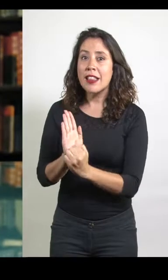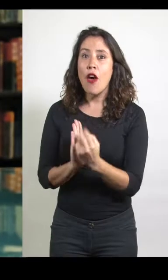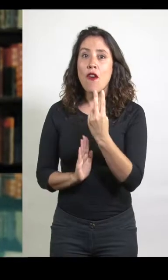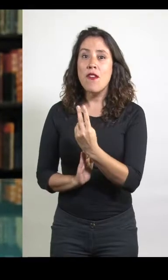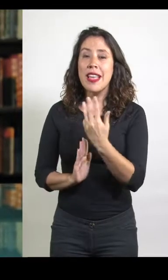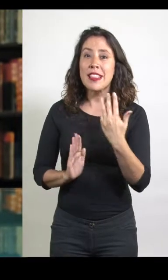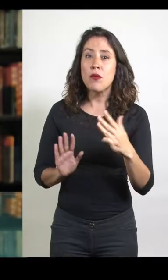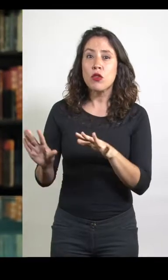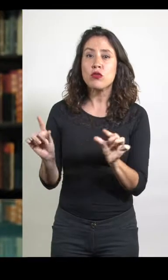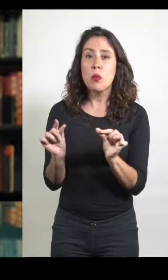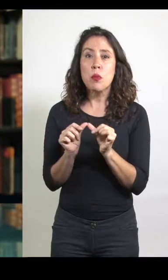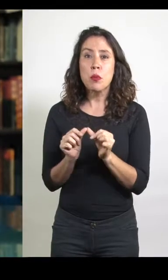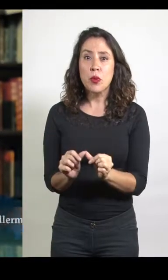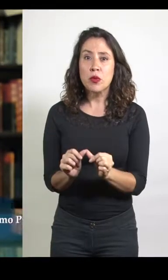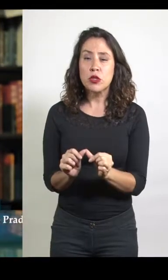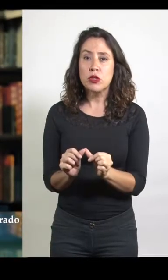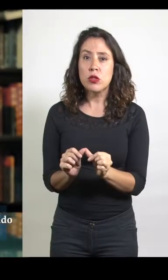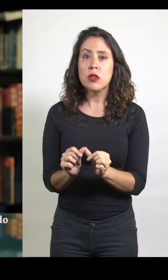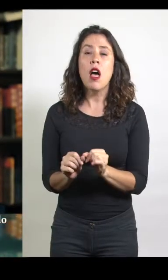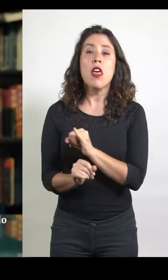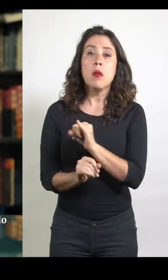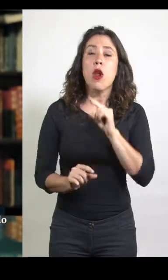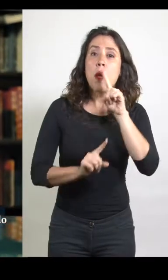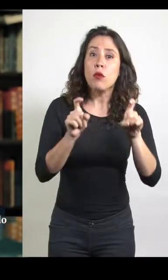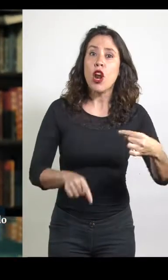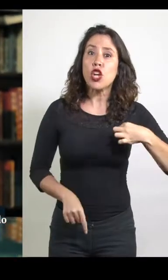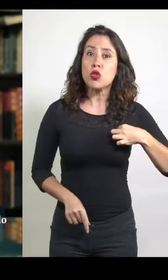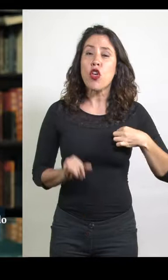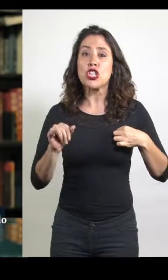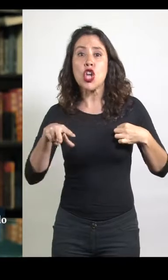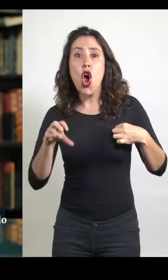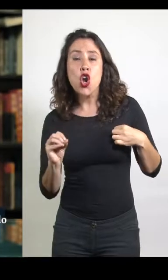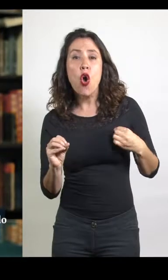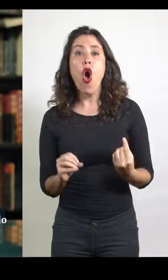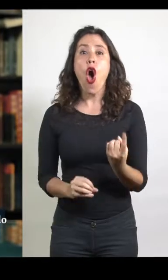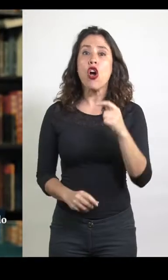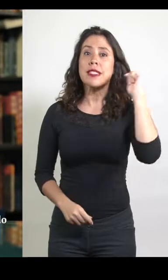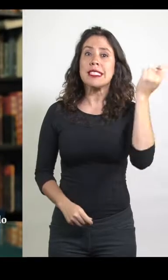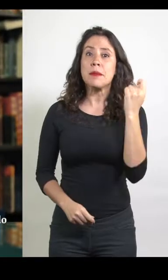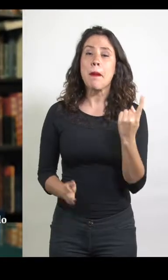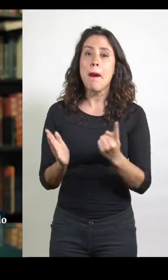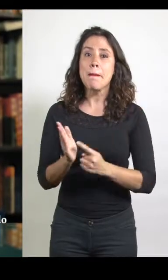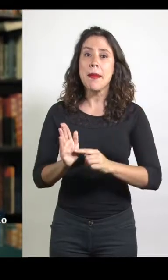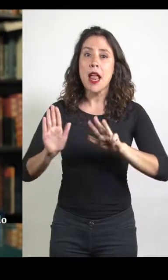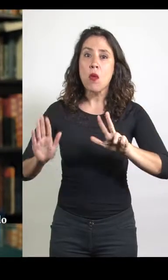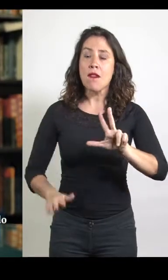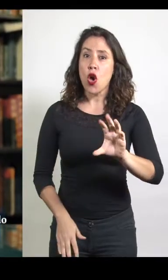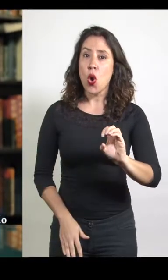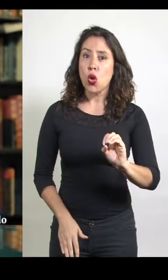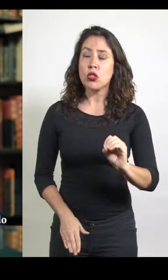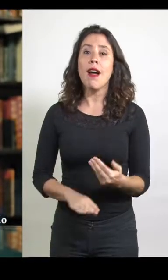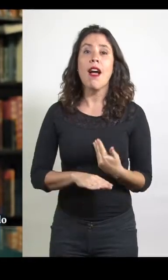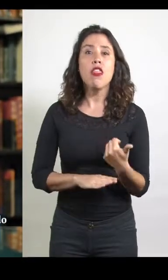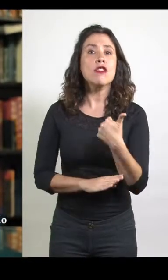29 disposiciones transitorias, siendo sometida a plebiscito el 11 de septiembre de 1980, que